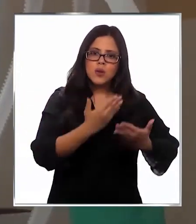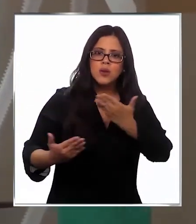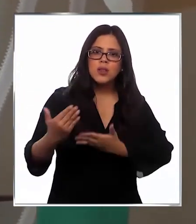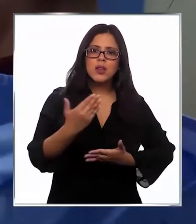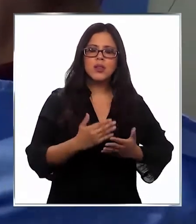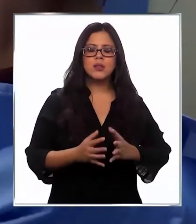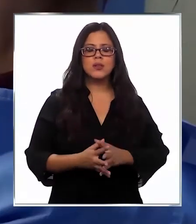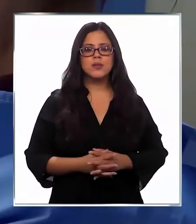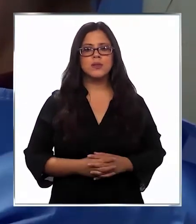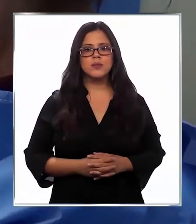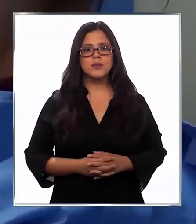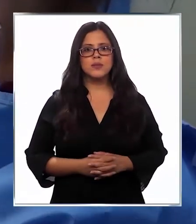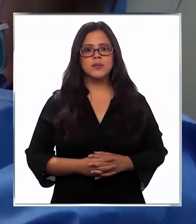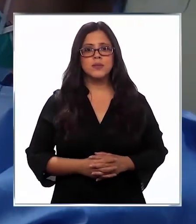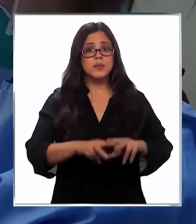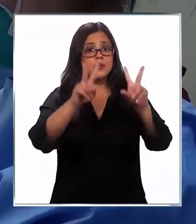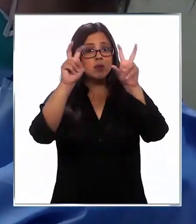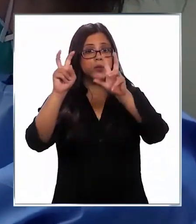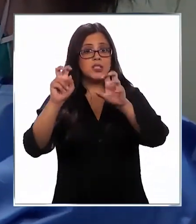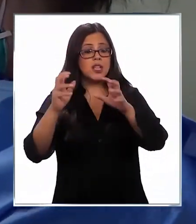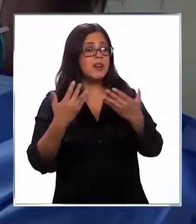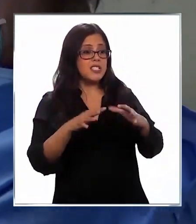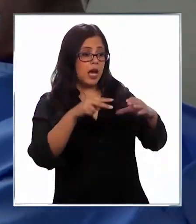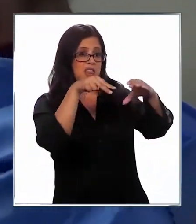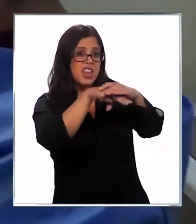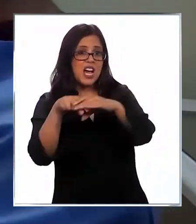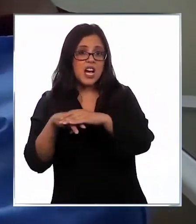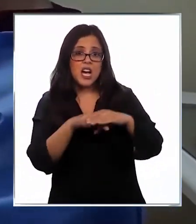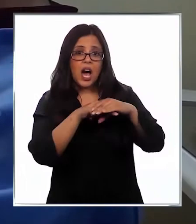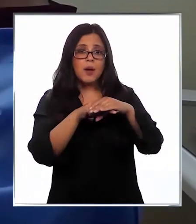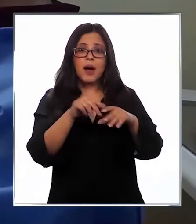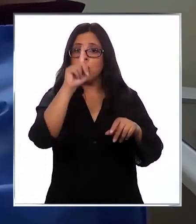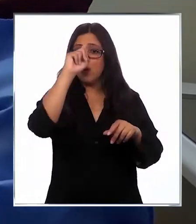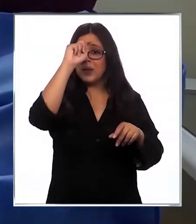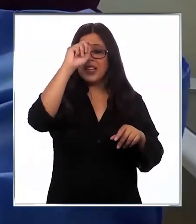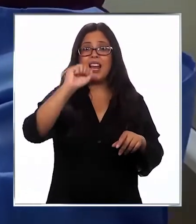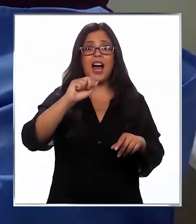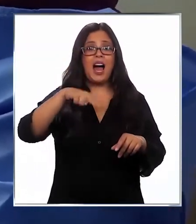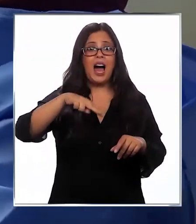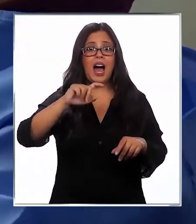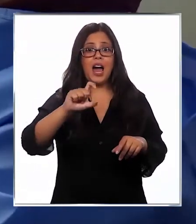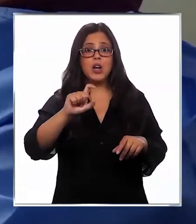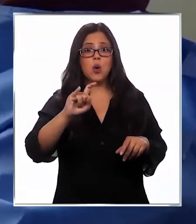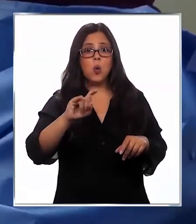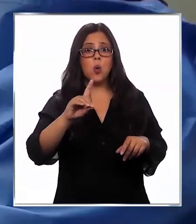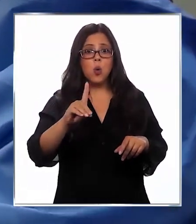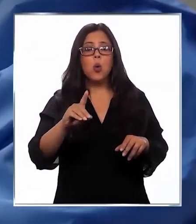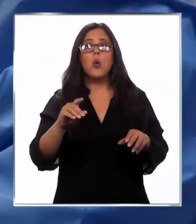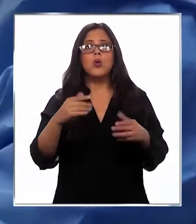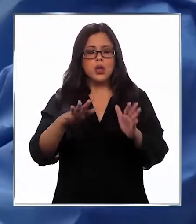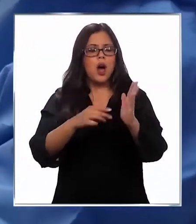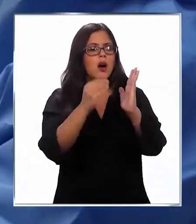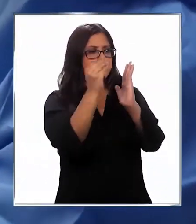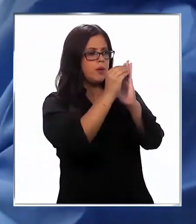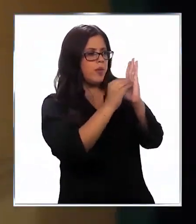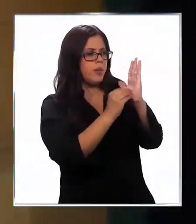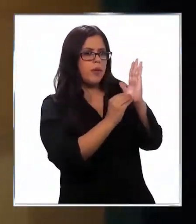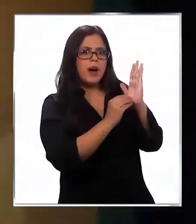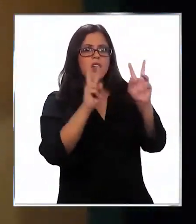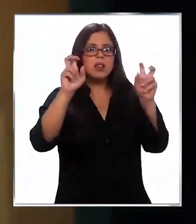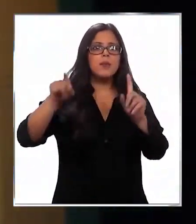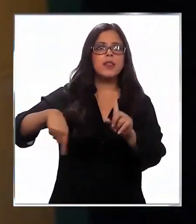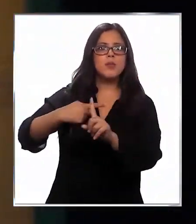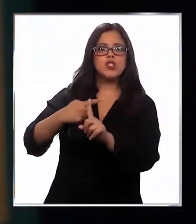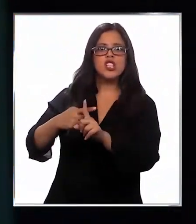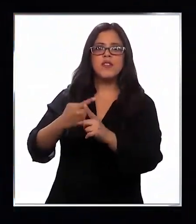autocuidado. Más allá del apremio por la disponibilidad de camas, en el hospital de Ancud se concentra en los indicadores de